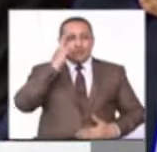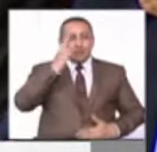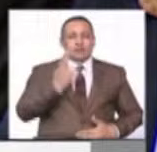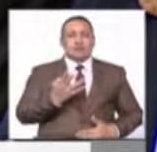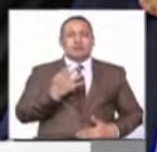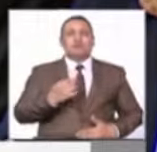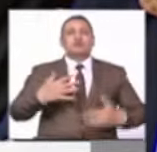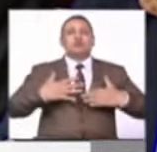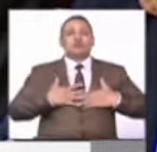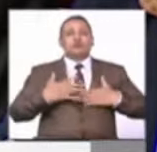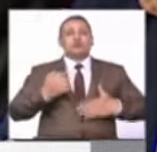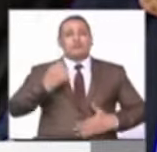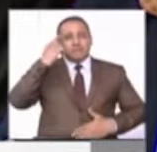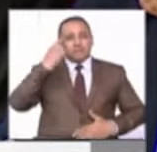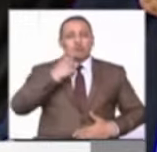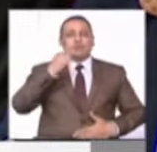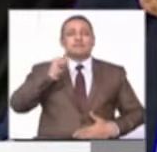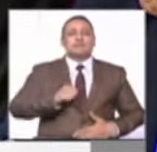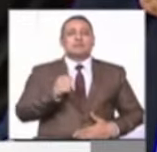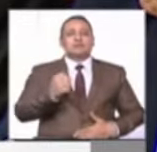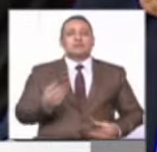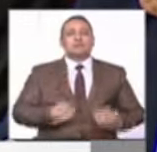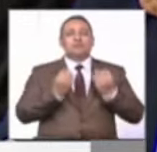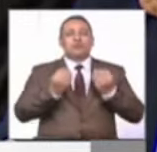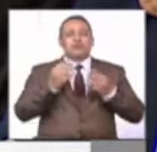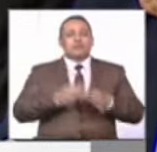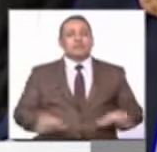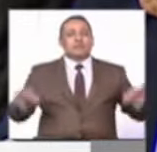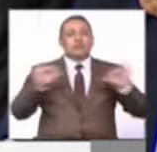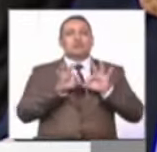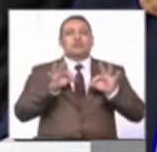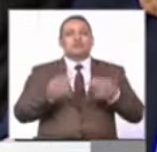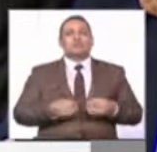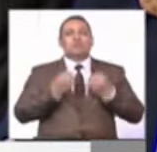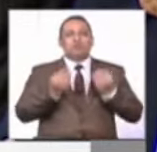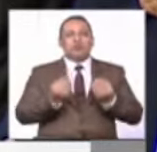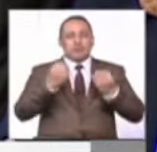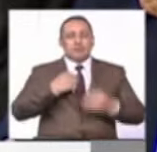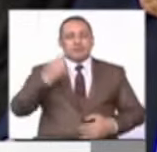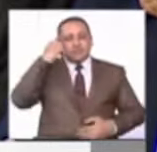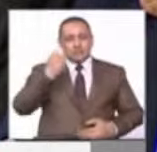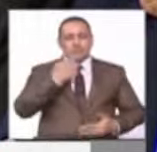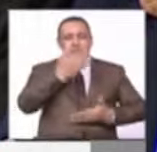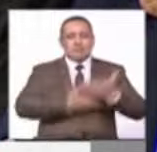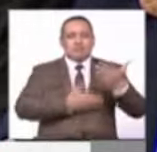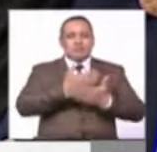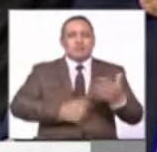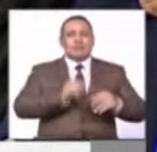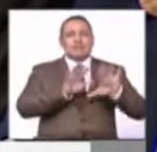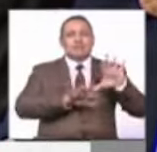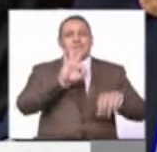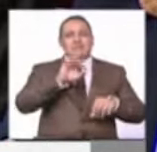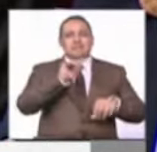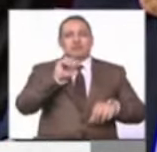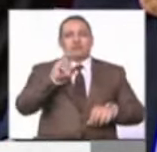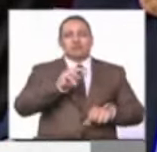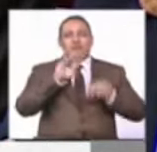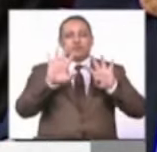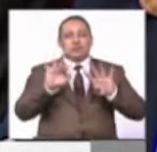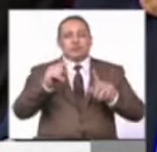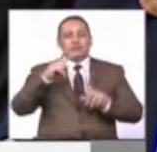nosotros pensamos que sí que es fundamental Esto está en el expediente 13 200009